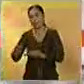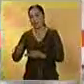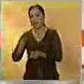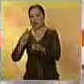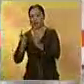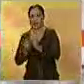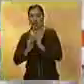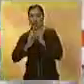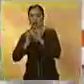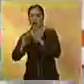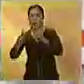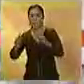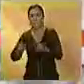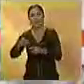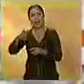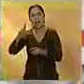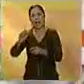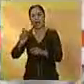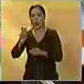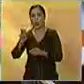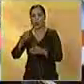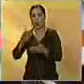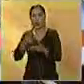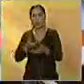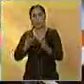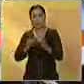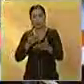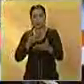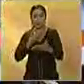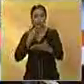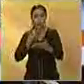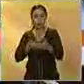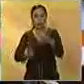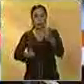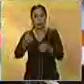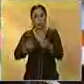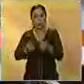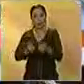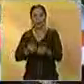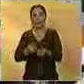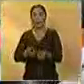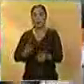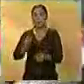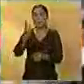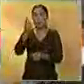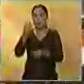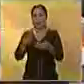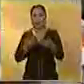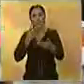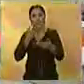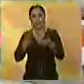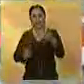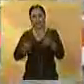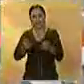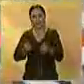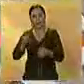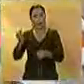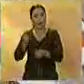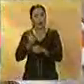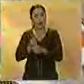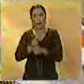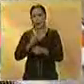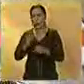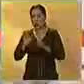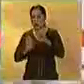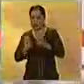cambios o asignación de placas, renovación de licencias de conducir y expedición de licencias por primera vez. La jornada no incluye